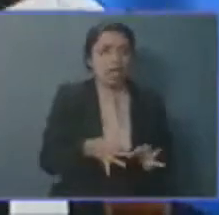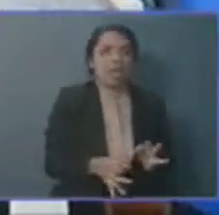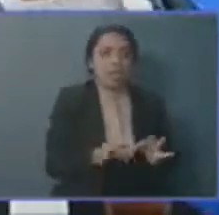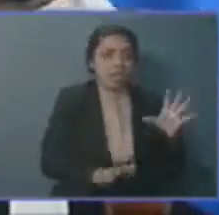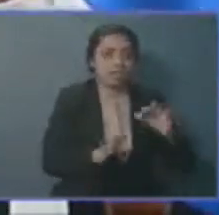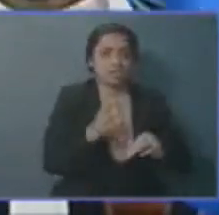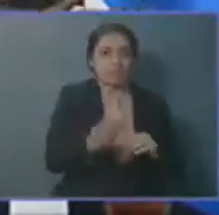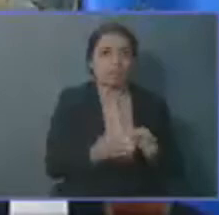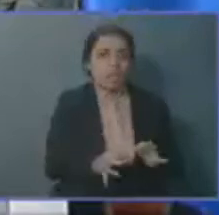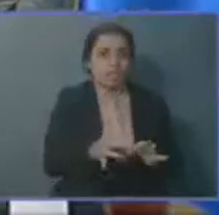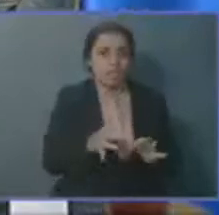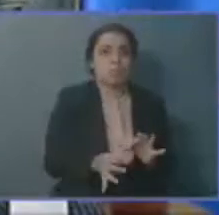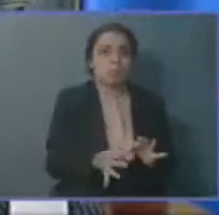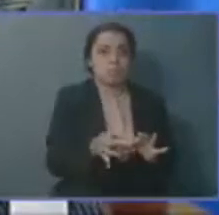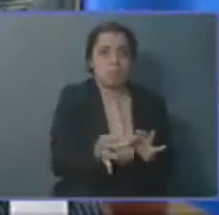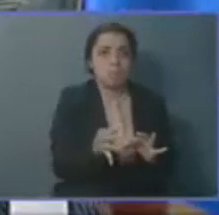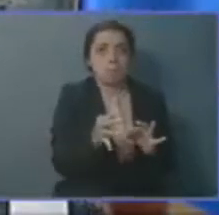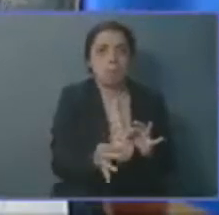a él se le ocurriese,